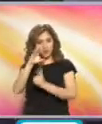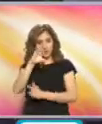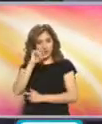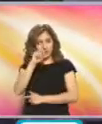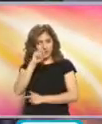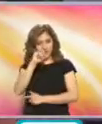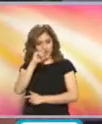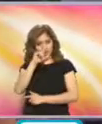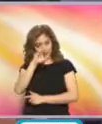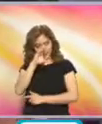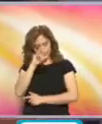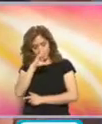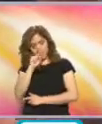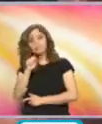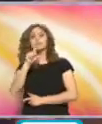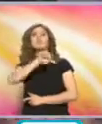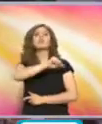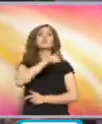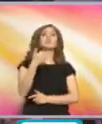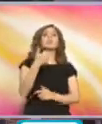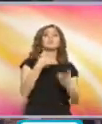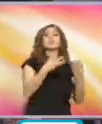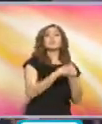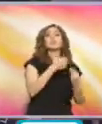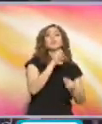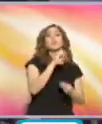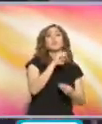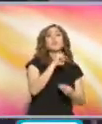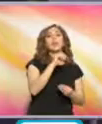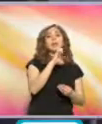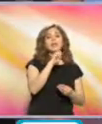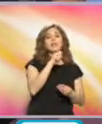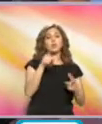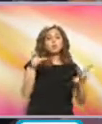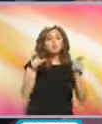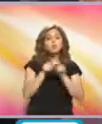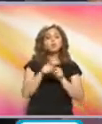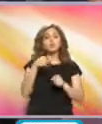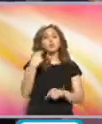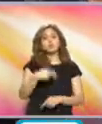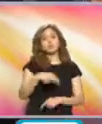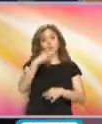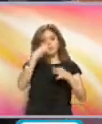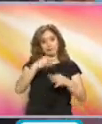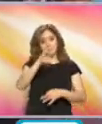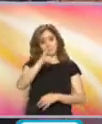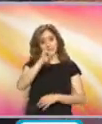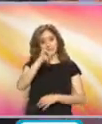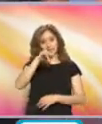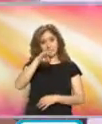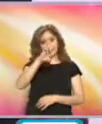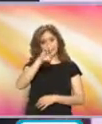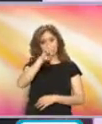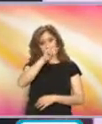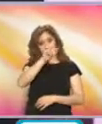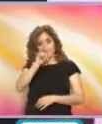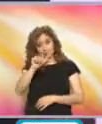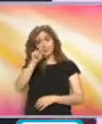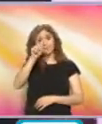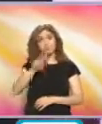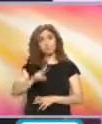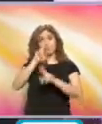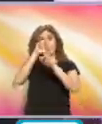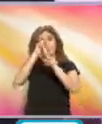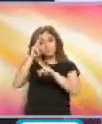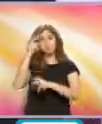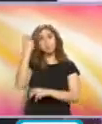de Soda Stereo. Órale. Hizo la mezcla de nombre y quedó así tal cual Cincieta. Muy bien, oye, pues está original y está padre. Y aparte Sí, con en homenaje a dedicatoria, él ya homenaje. no tenemos